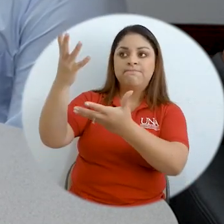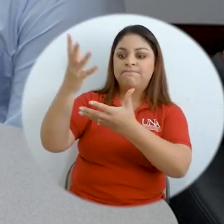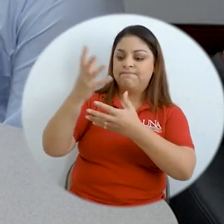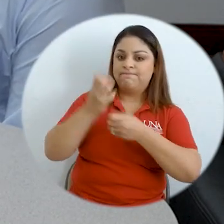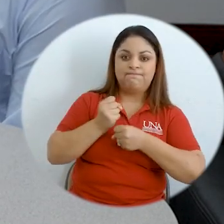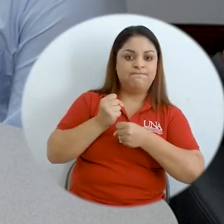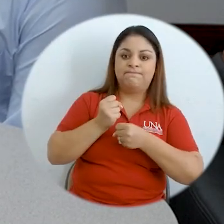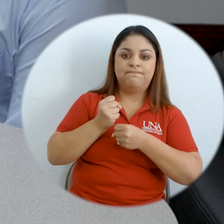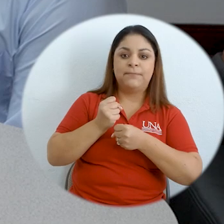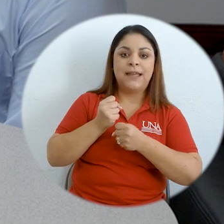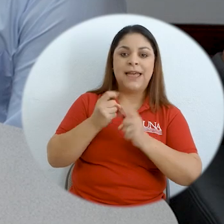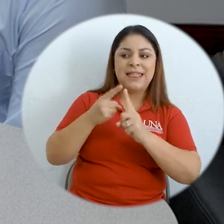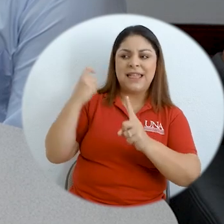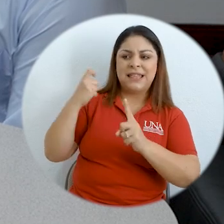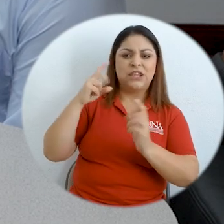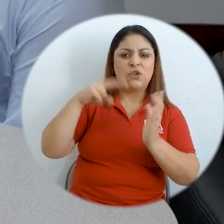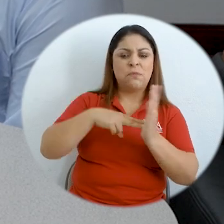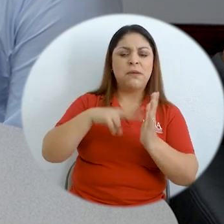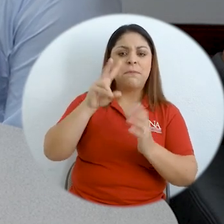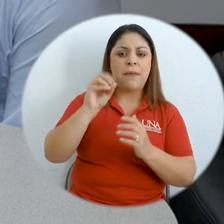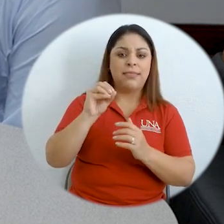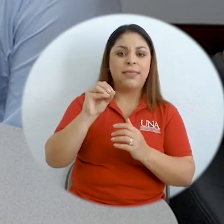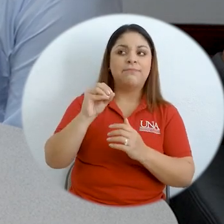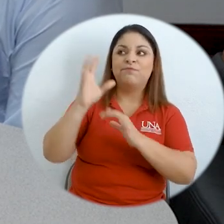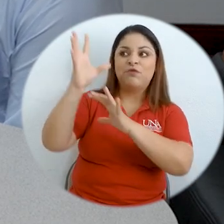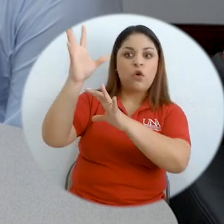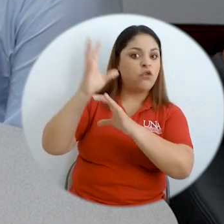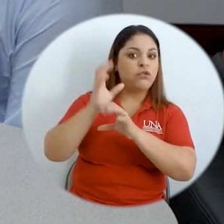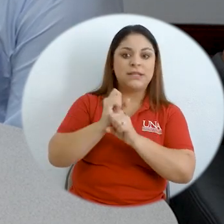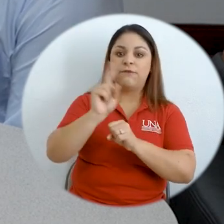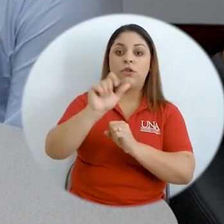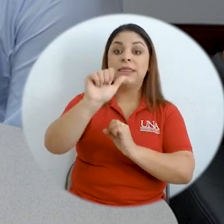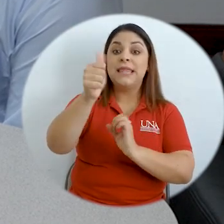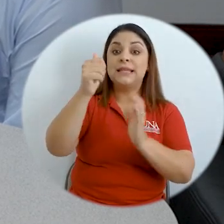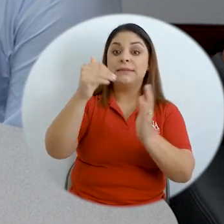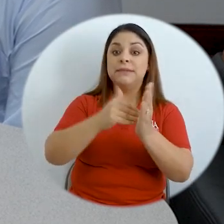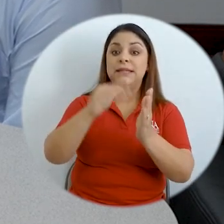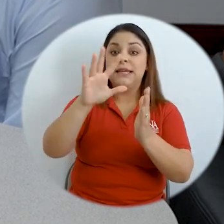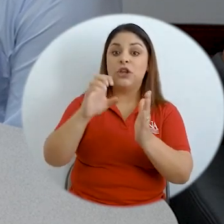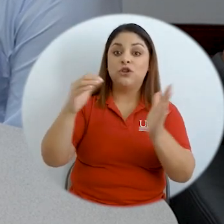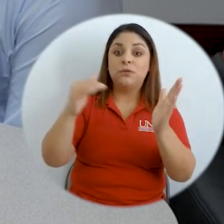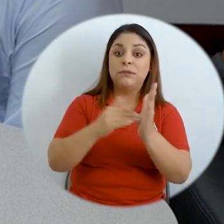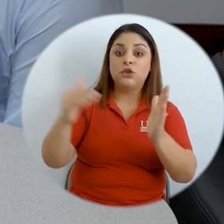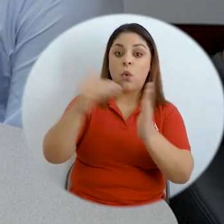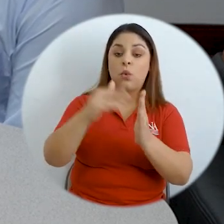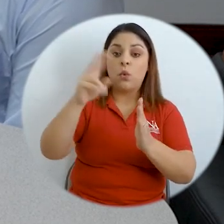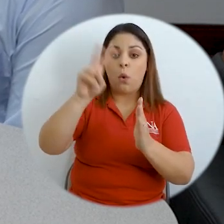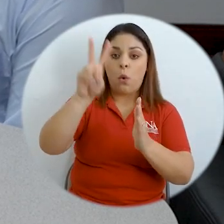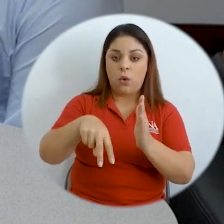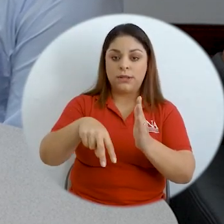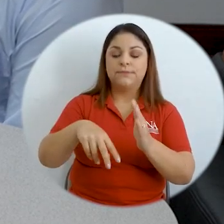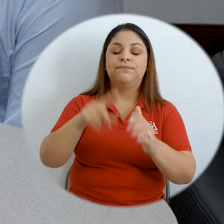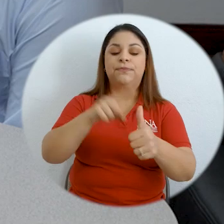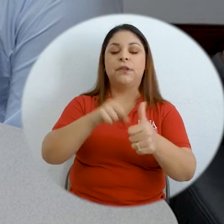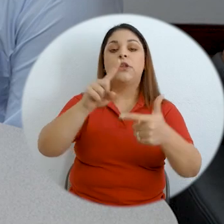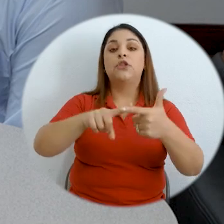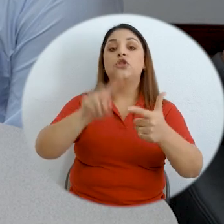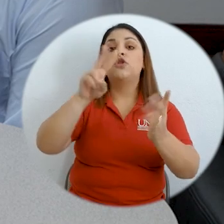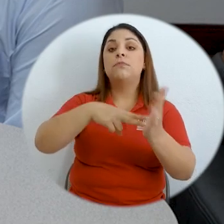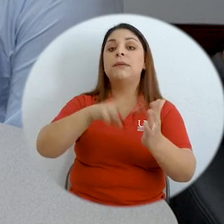el primer año, en el 2020, 10,500 millones de colones menos. Y en el